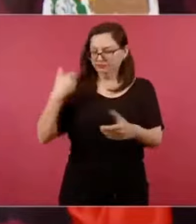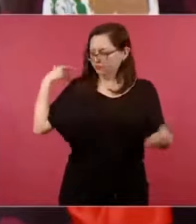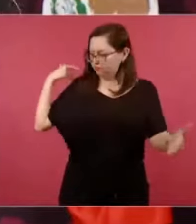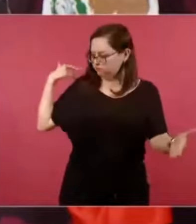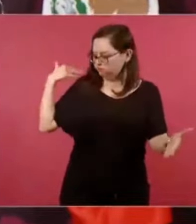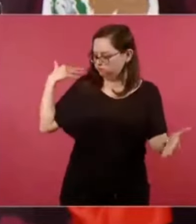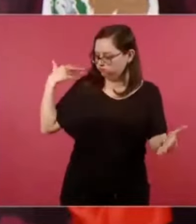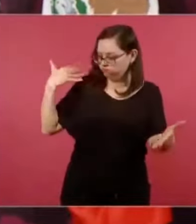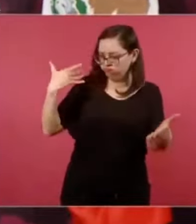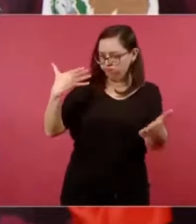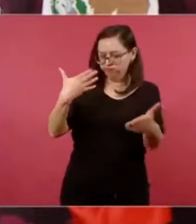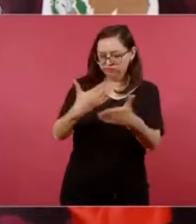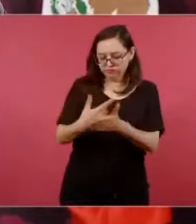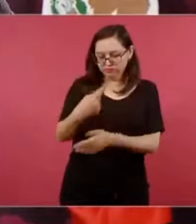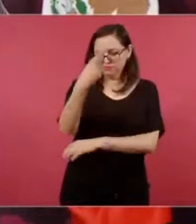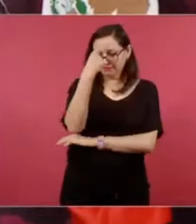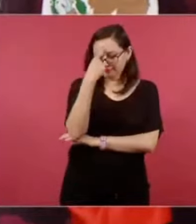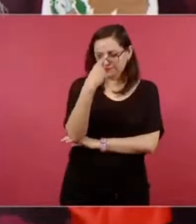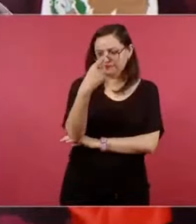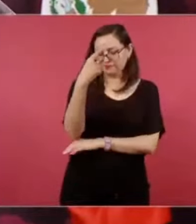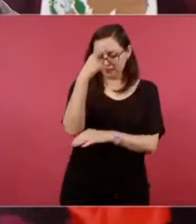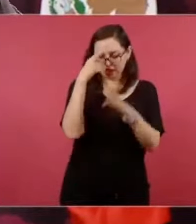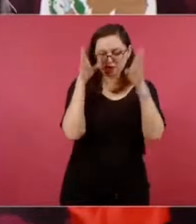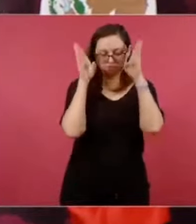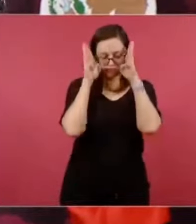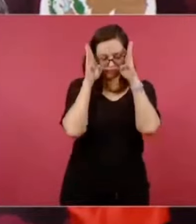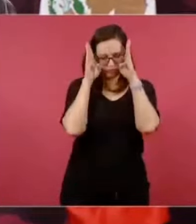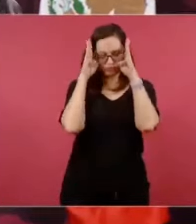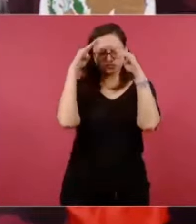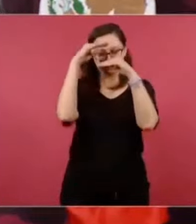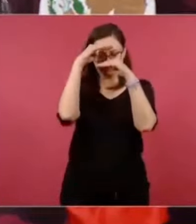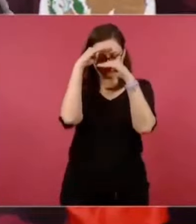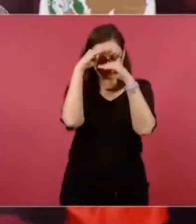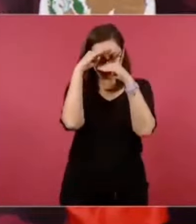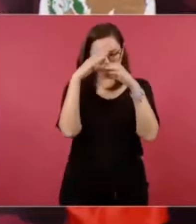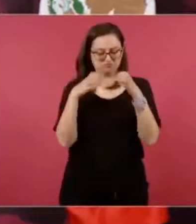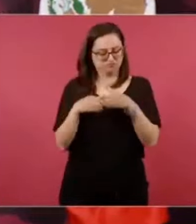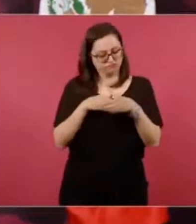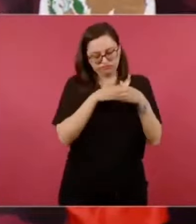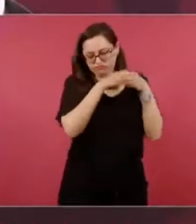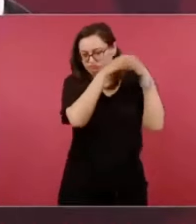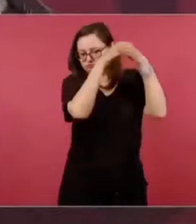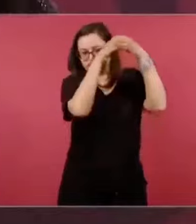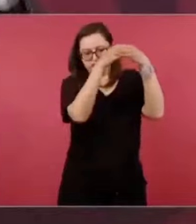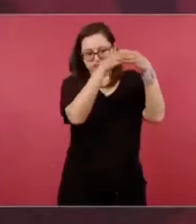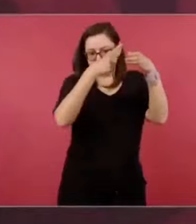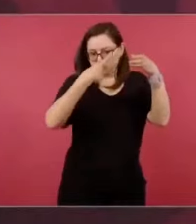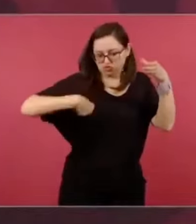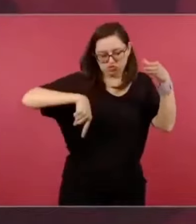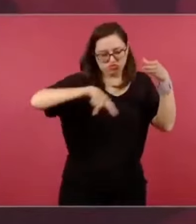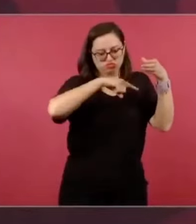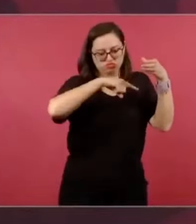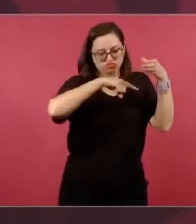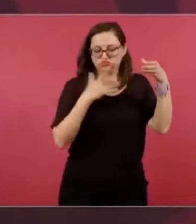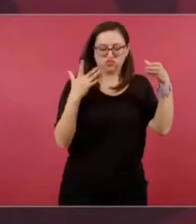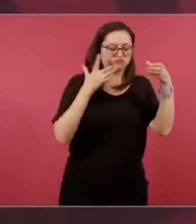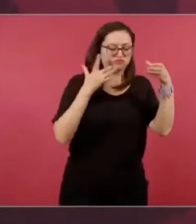se tuvo un pensamiento conservador, clasista, racista, está difícil